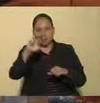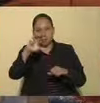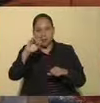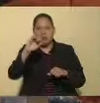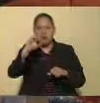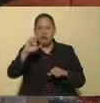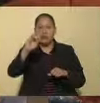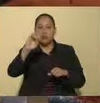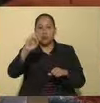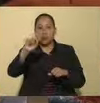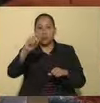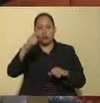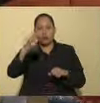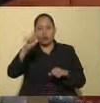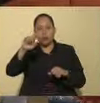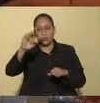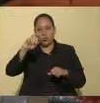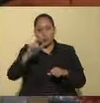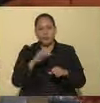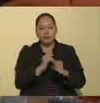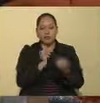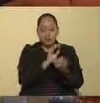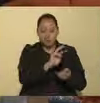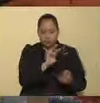www.cirugiaplastica.org.mx y